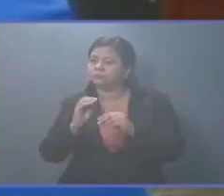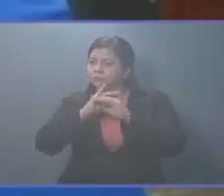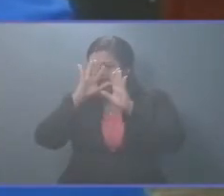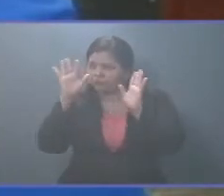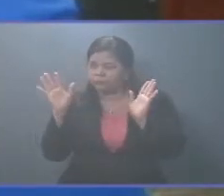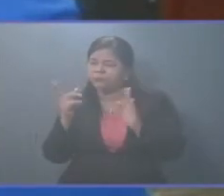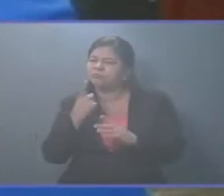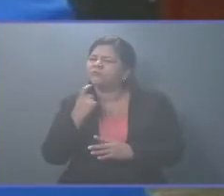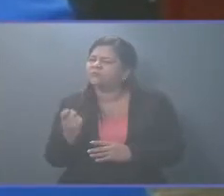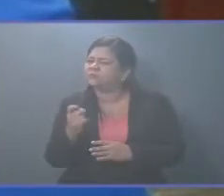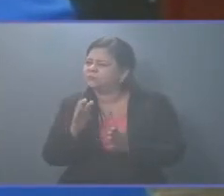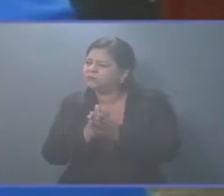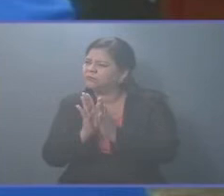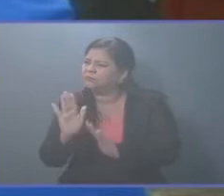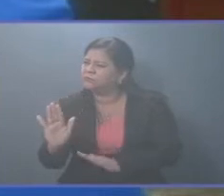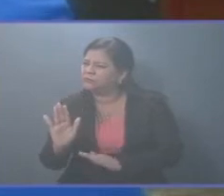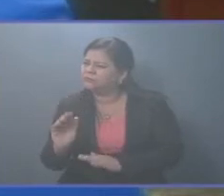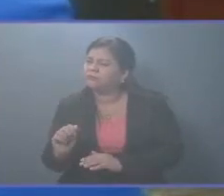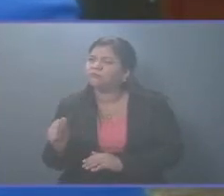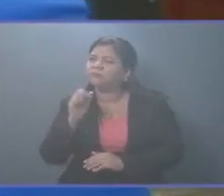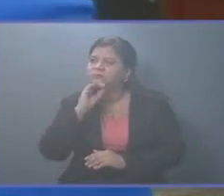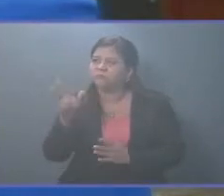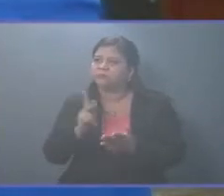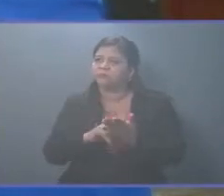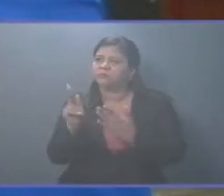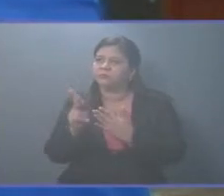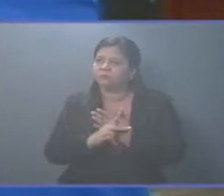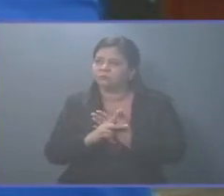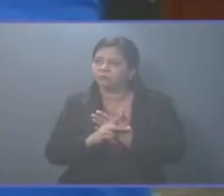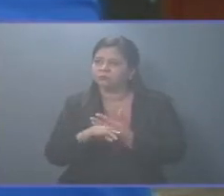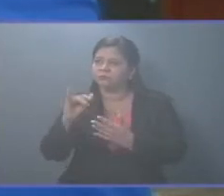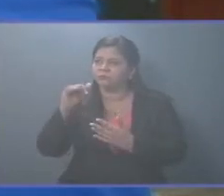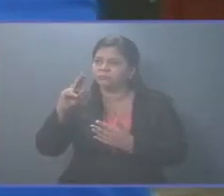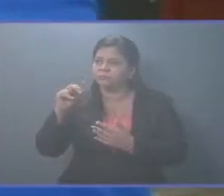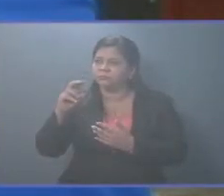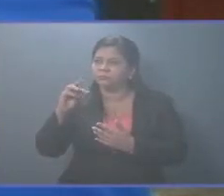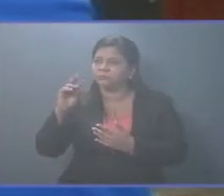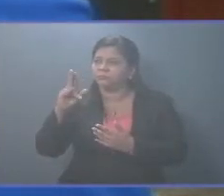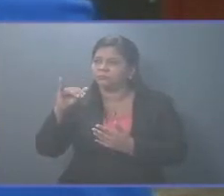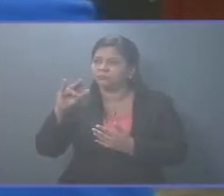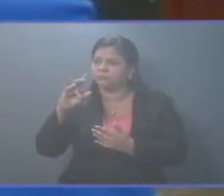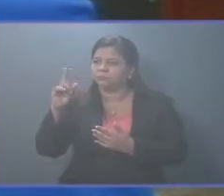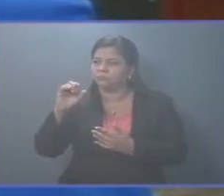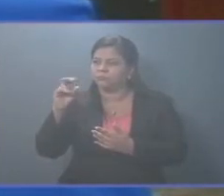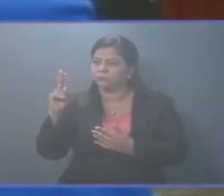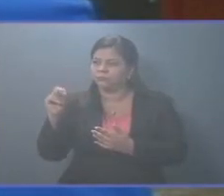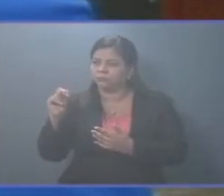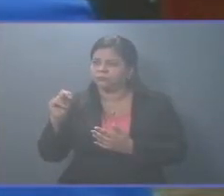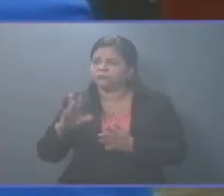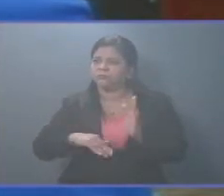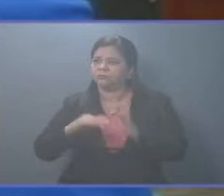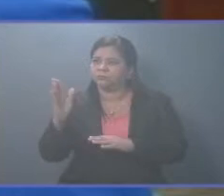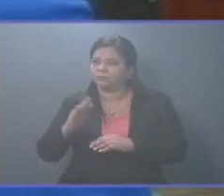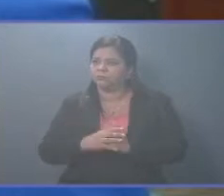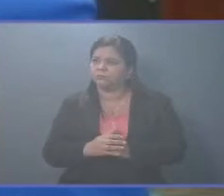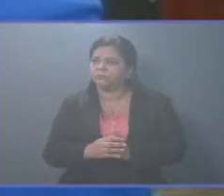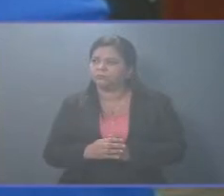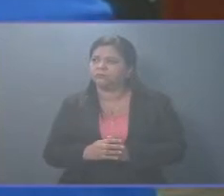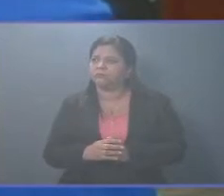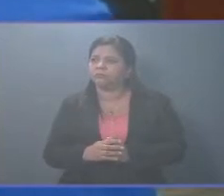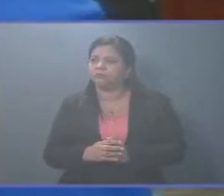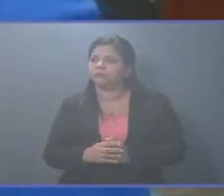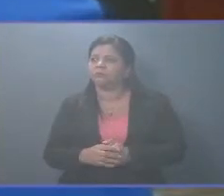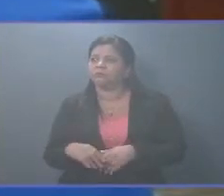quién, perdón, doctor? Disculpe. Sería el programa ampliado de inmunizaciones, ¿no?, que es el encargado de... ¿vea?, que es la que